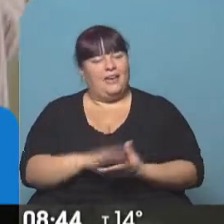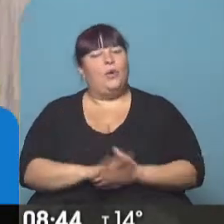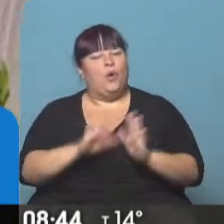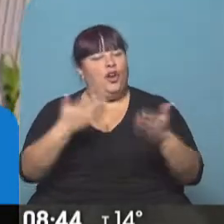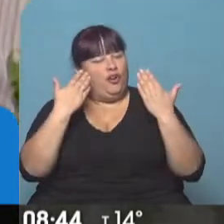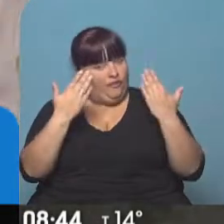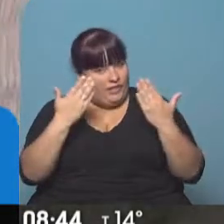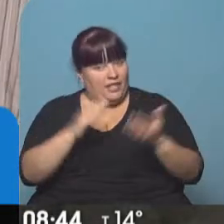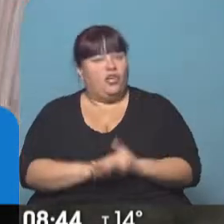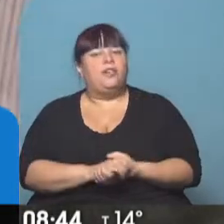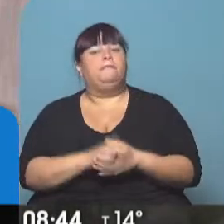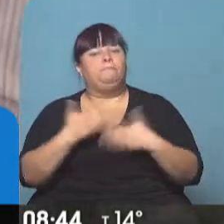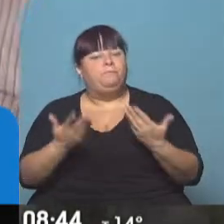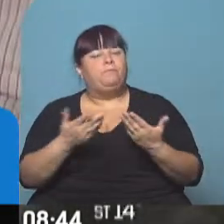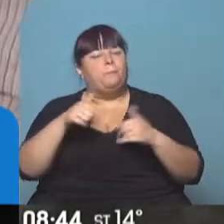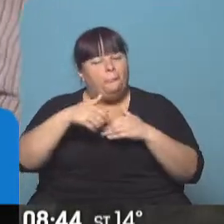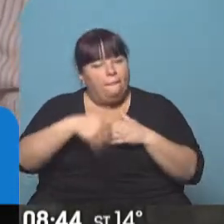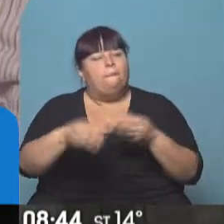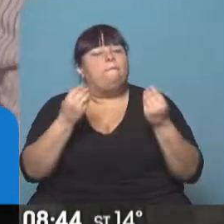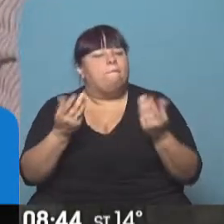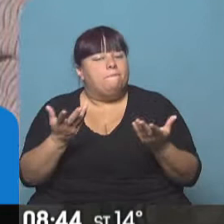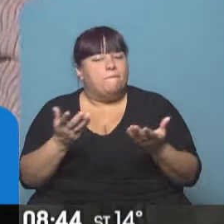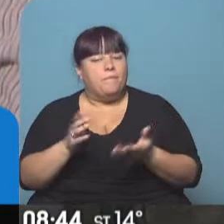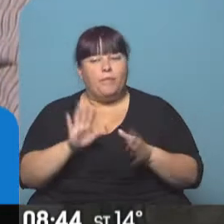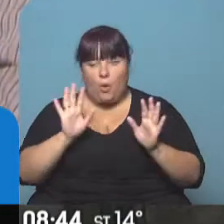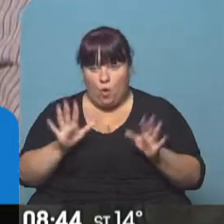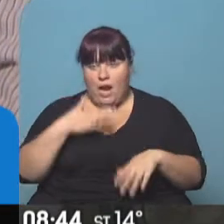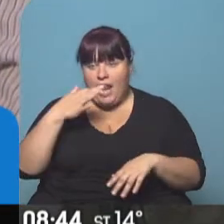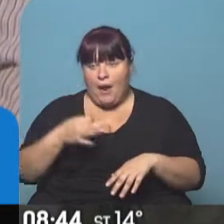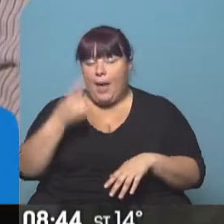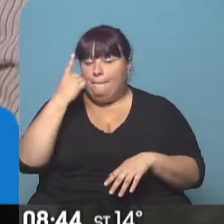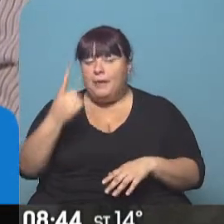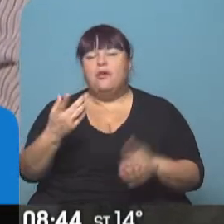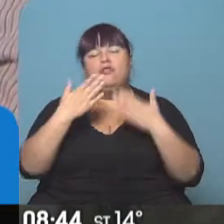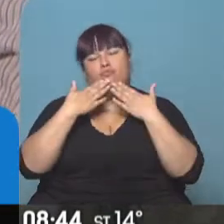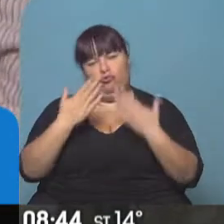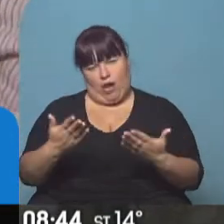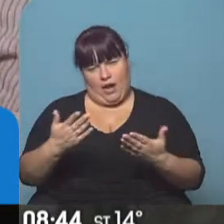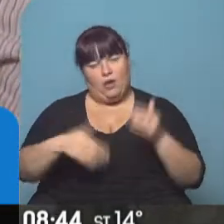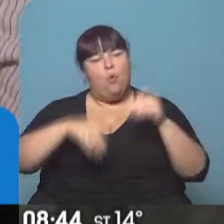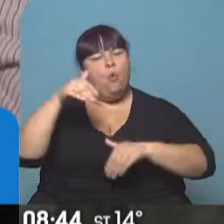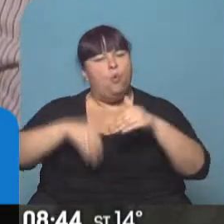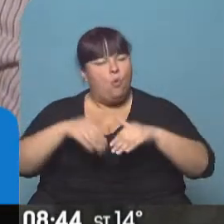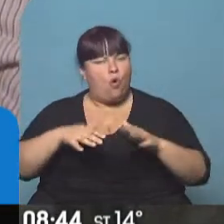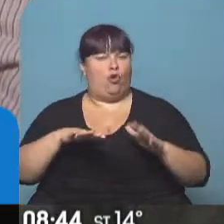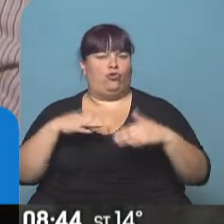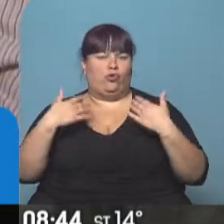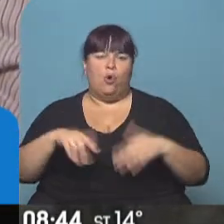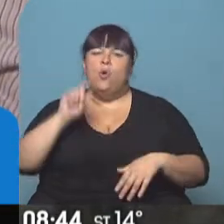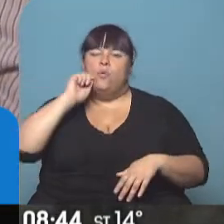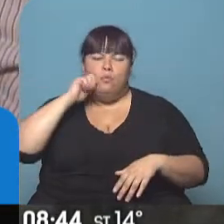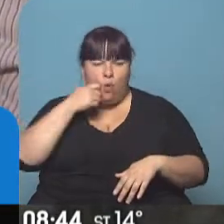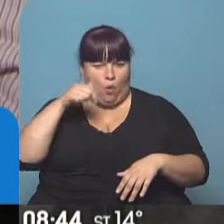bueno felicitaciones y a partir de ahora que bueno la verdad primero muchas gracias ha sido una elección muy buena